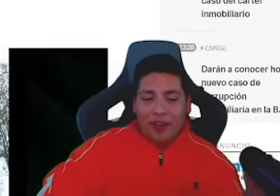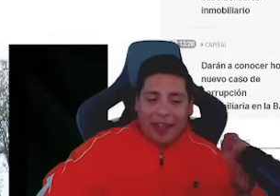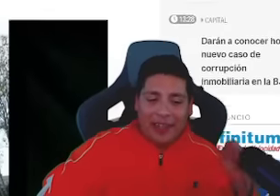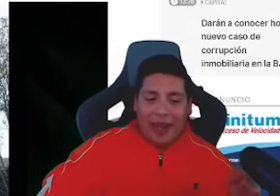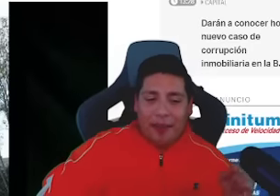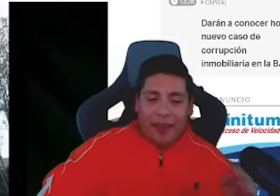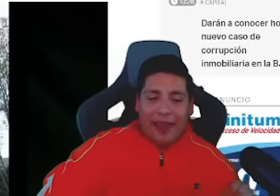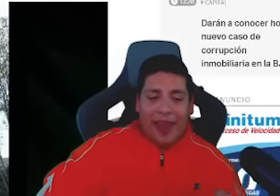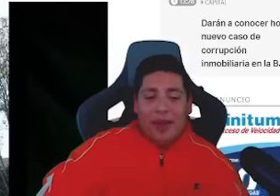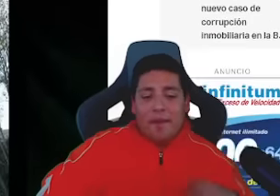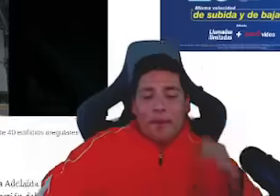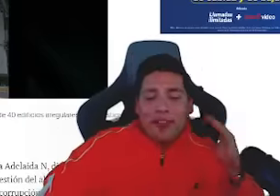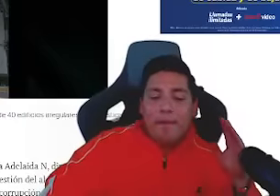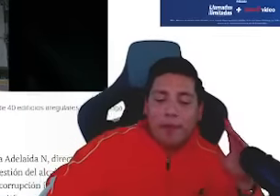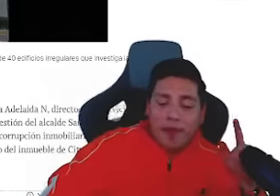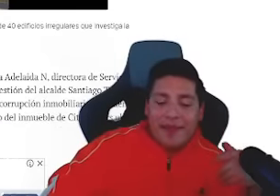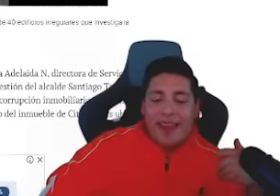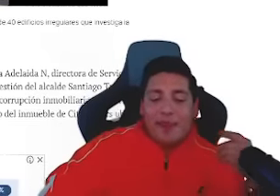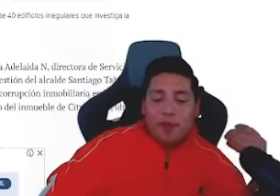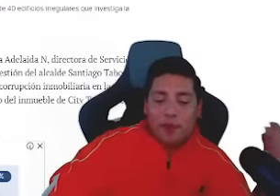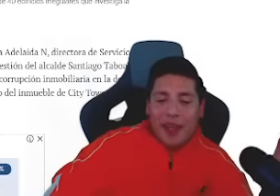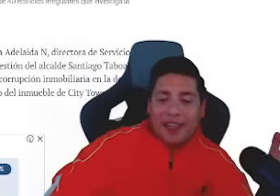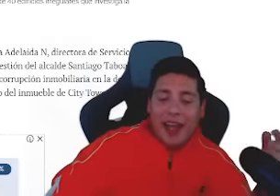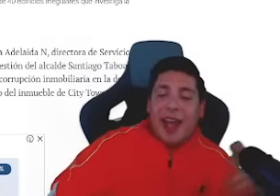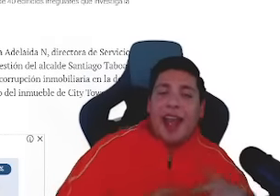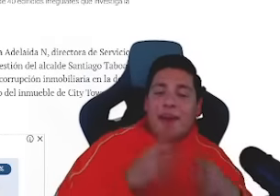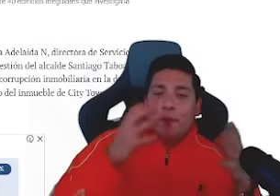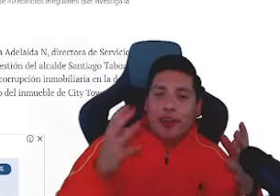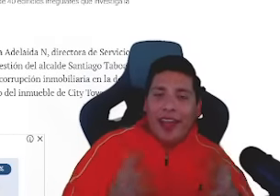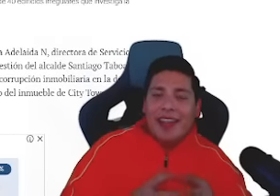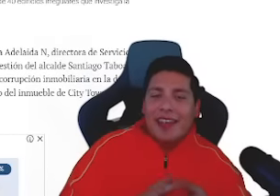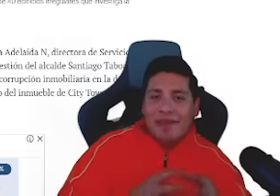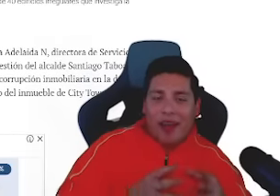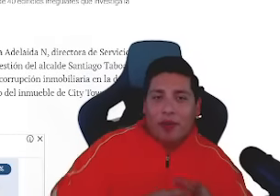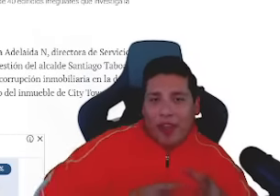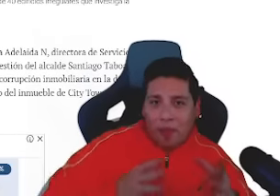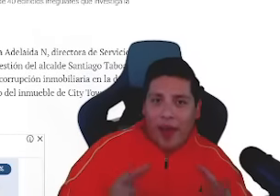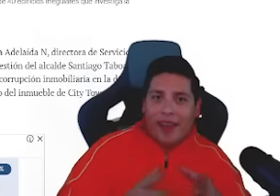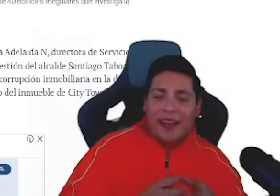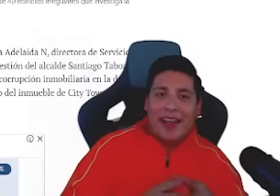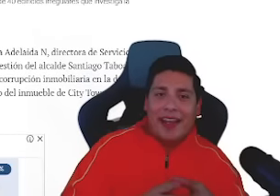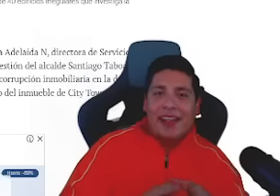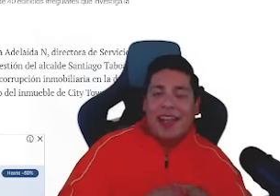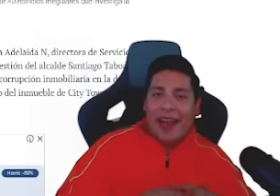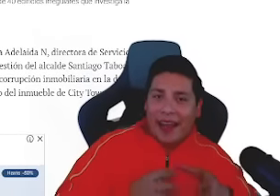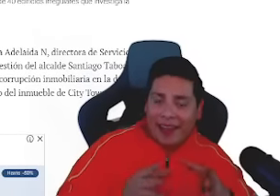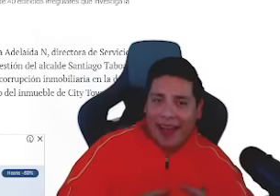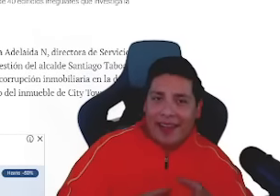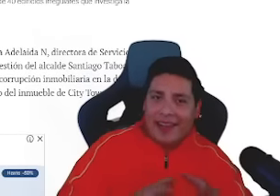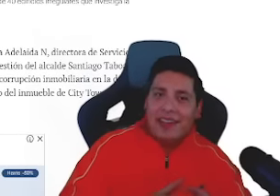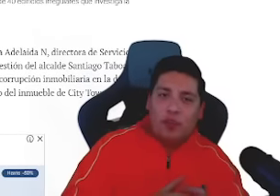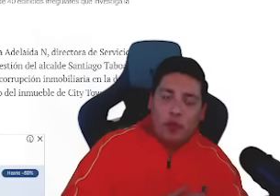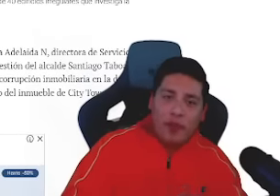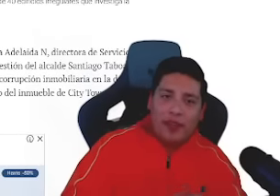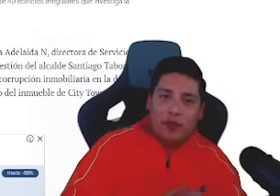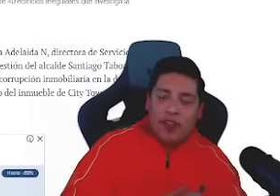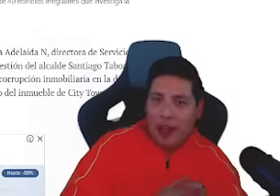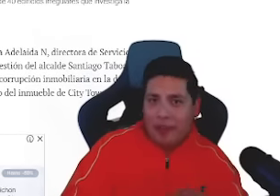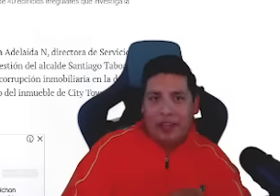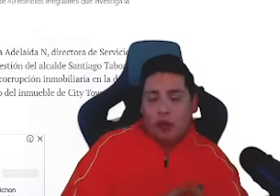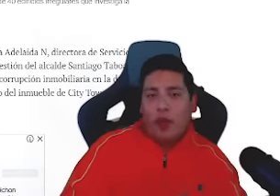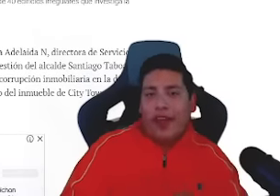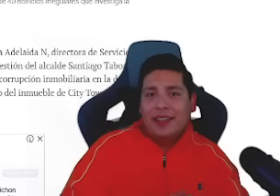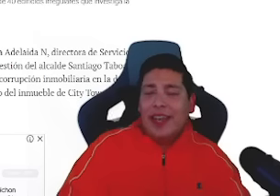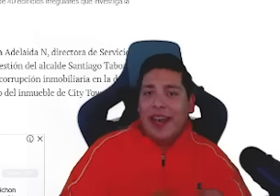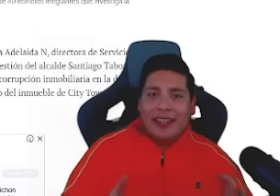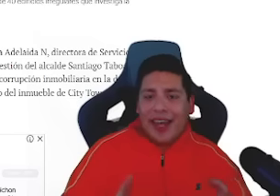última detención que se acaba de dar pues simplemente nos muestra el por qué Santiago Taboada, quien es el alcalde en estos momentos